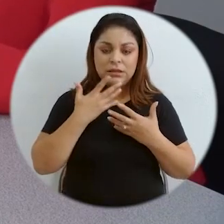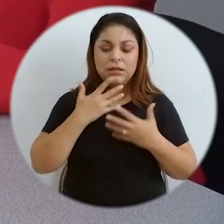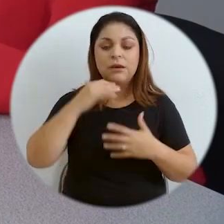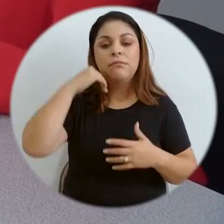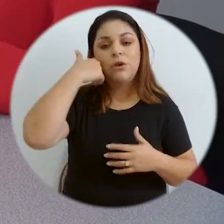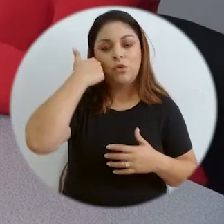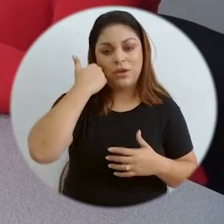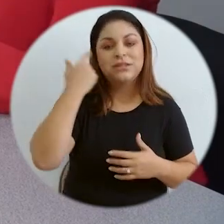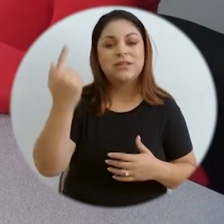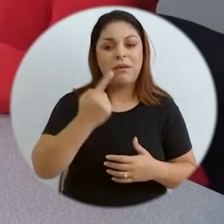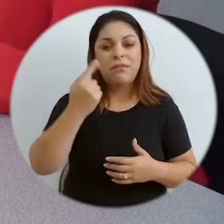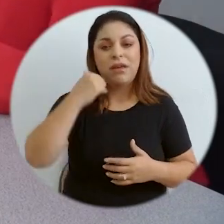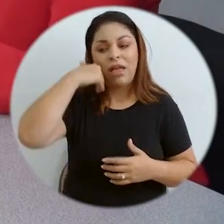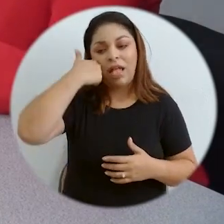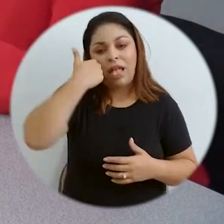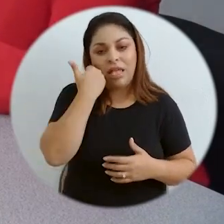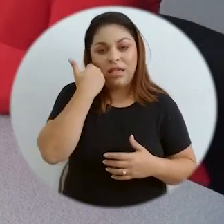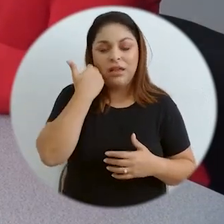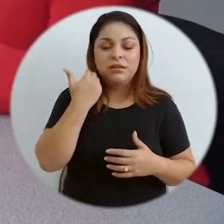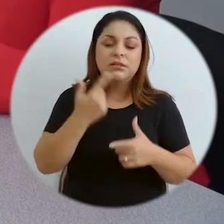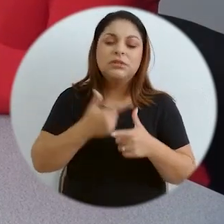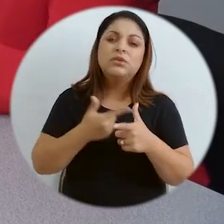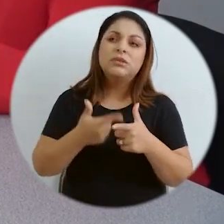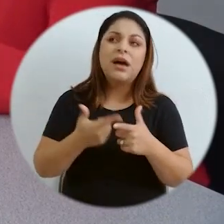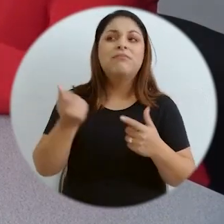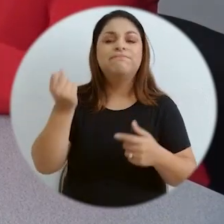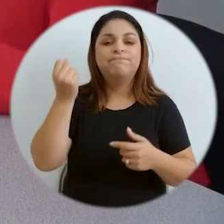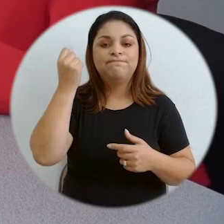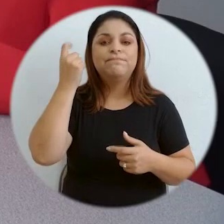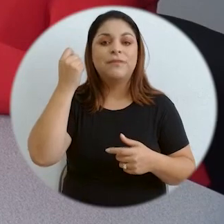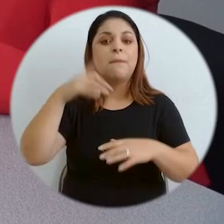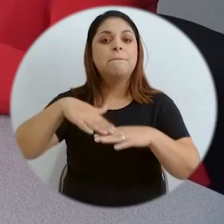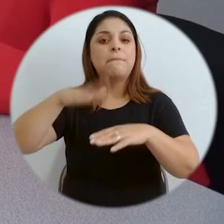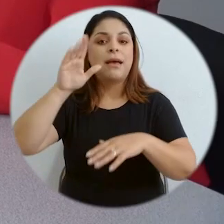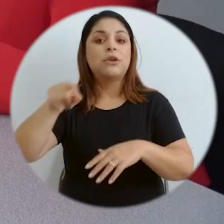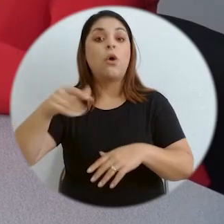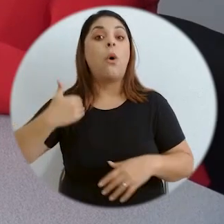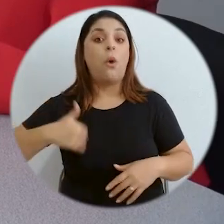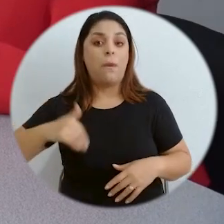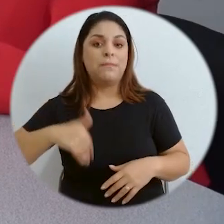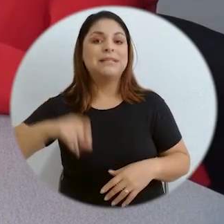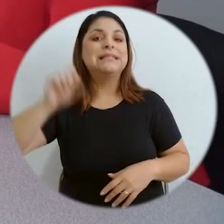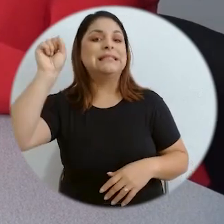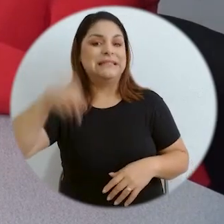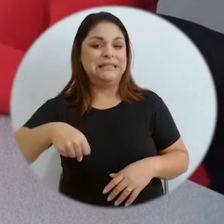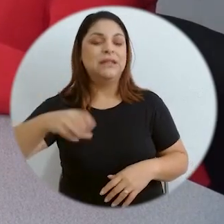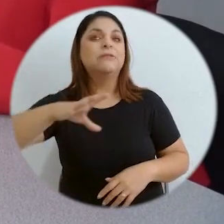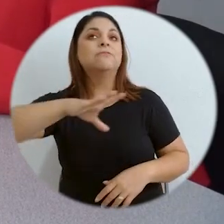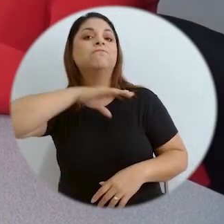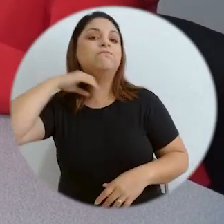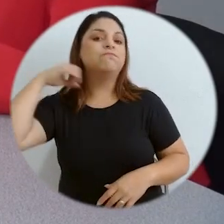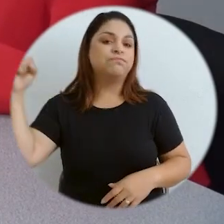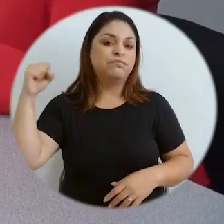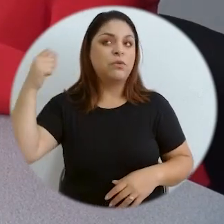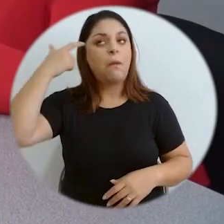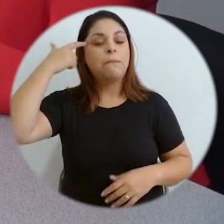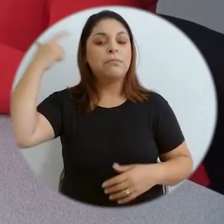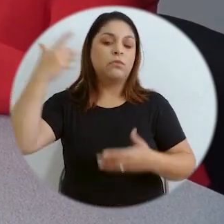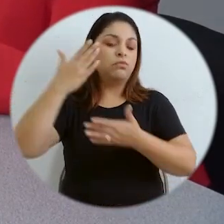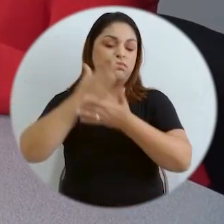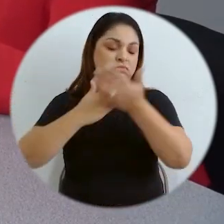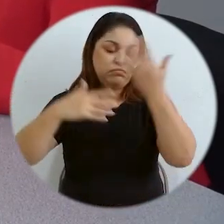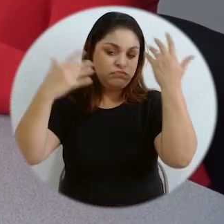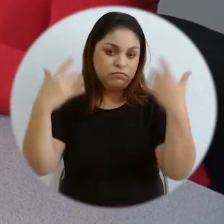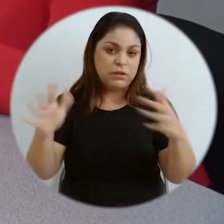uno entiende por ese lado porque es que mayormente los hombres lo llevan a cabo, lo ejecutan.